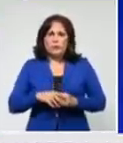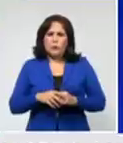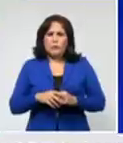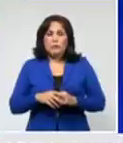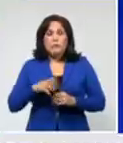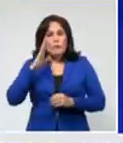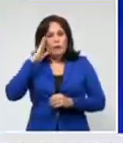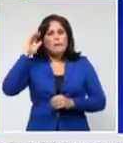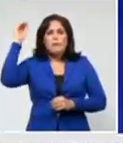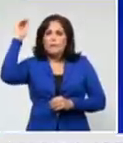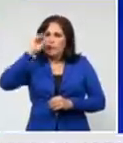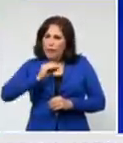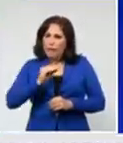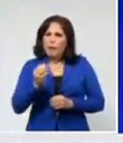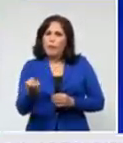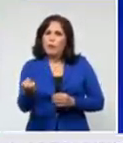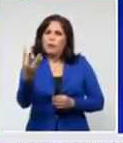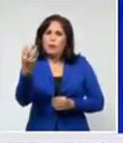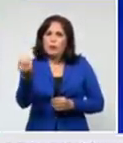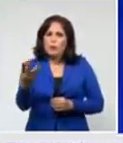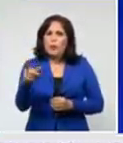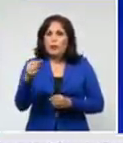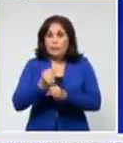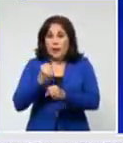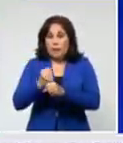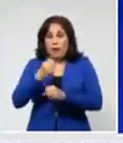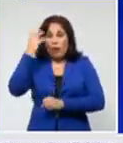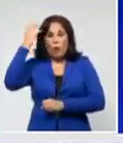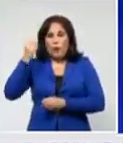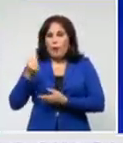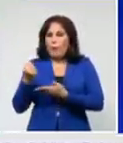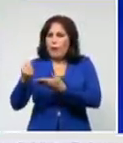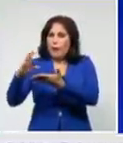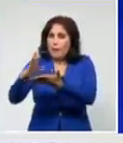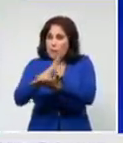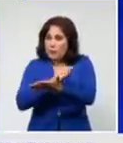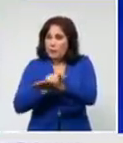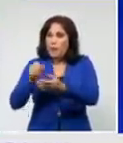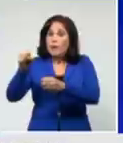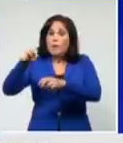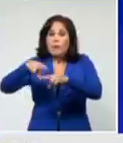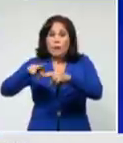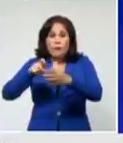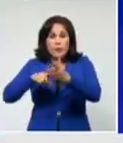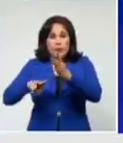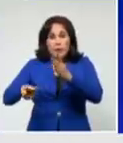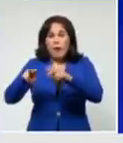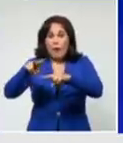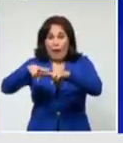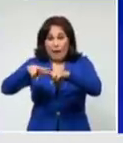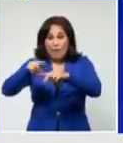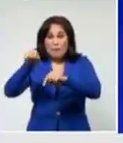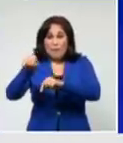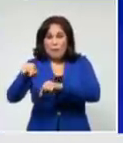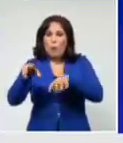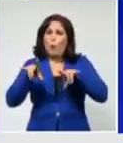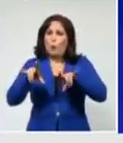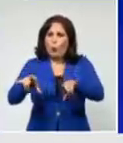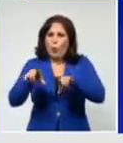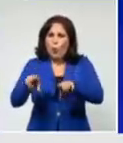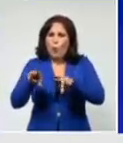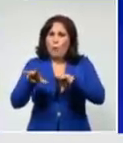conocemos de los eventos en los cuales se trabajan, en la ciudad de Ciego de Ávila, en Morón,